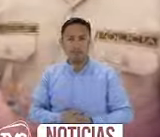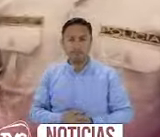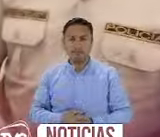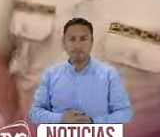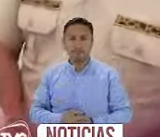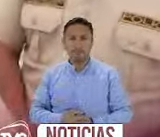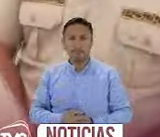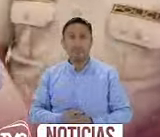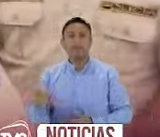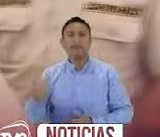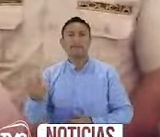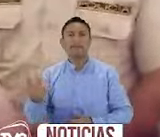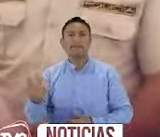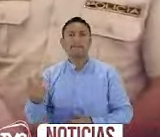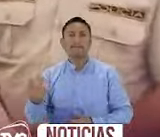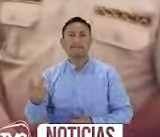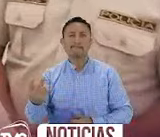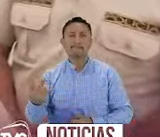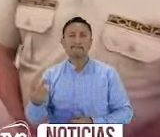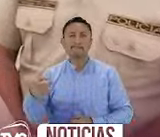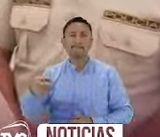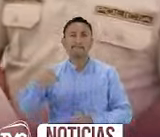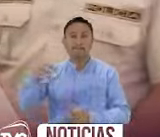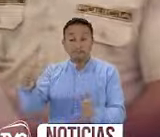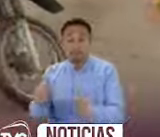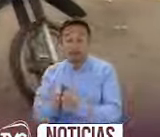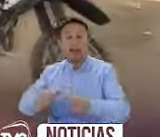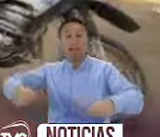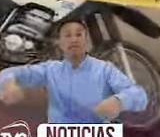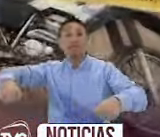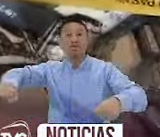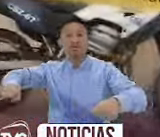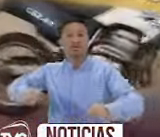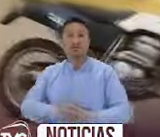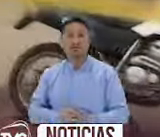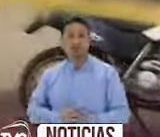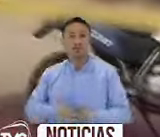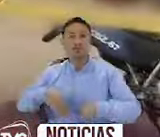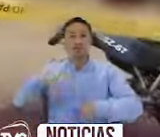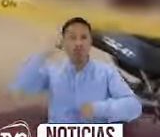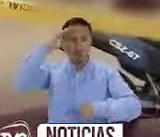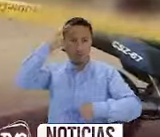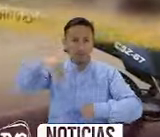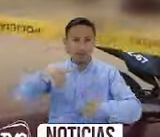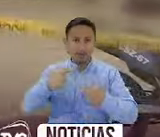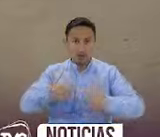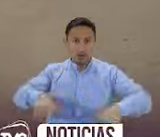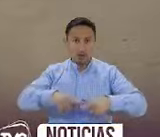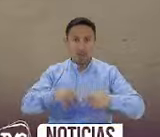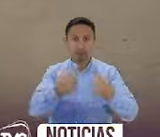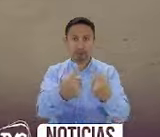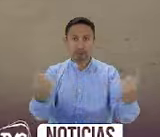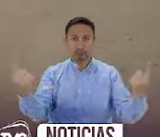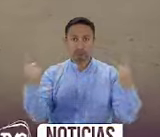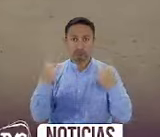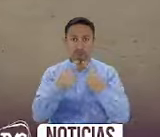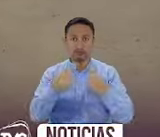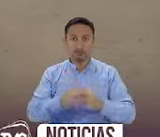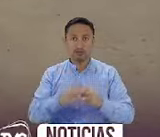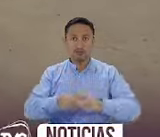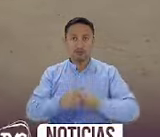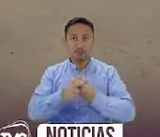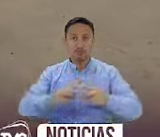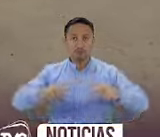con una motocicleta. Los agentes de criminalística acordaron la escena para iniciar con las pericias